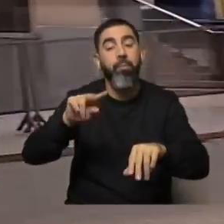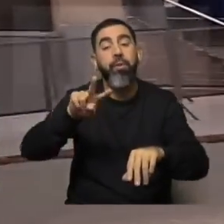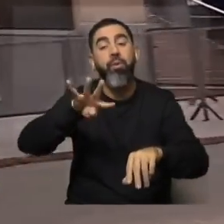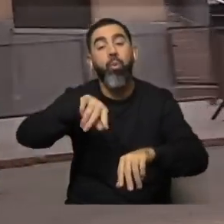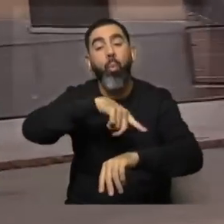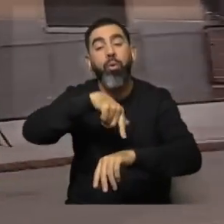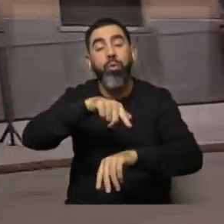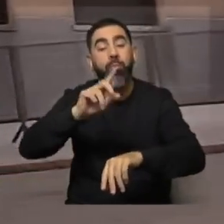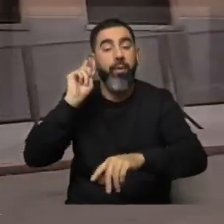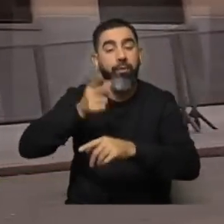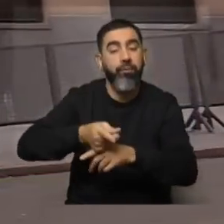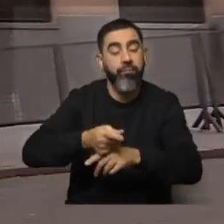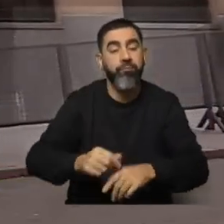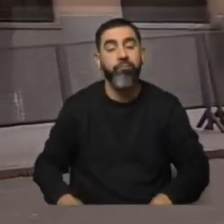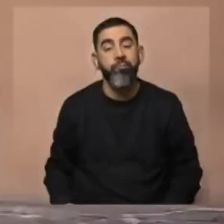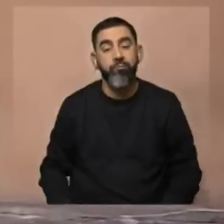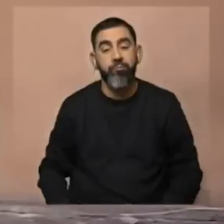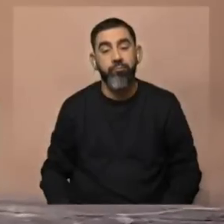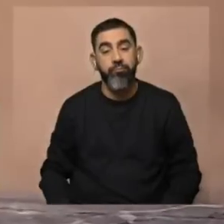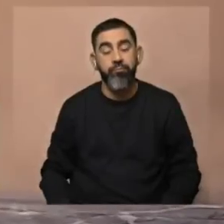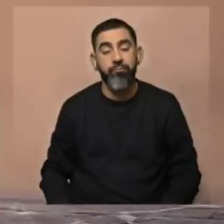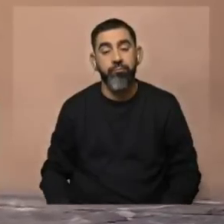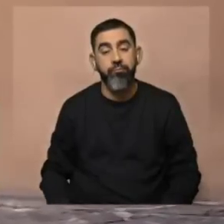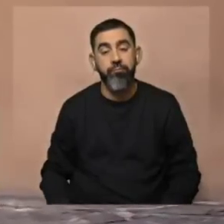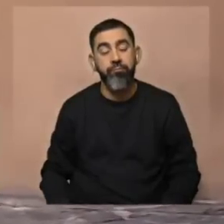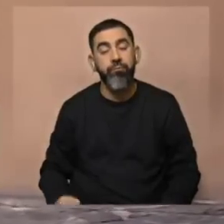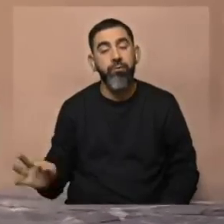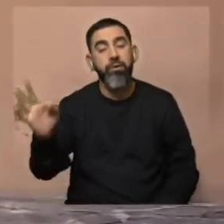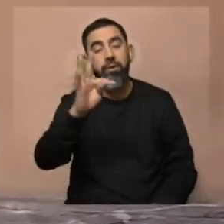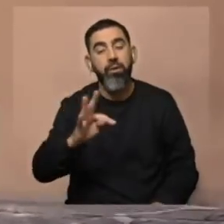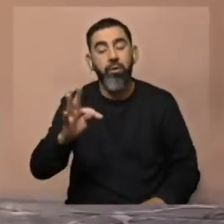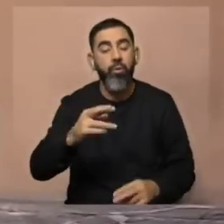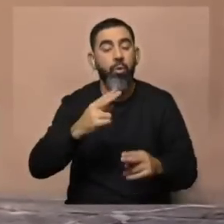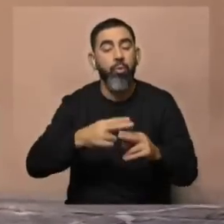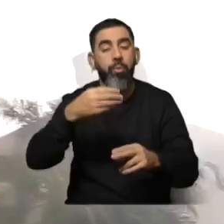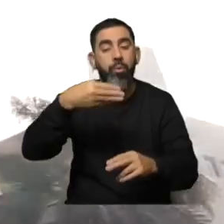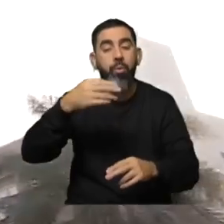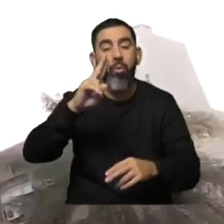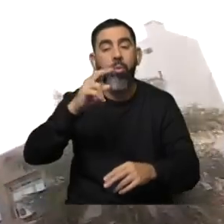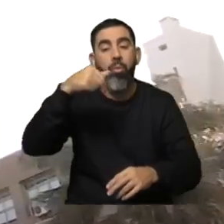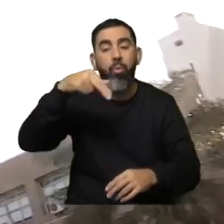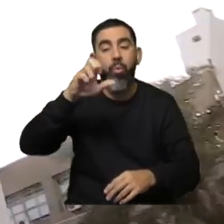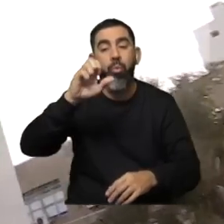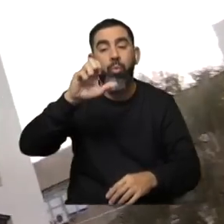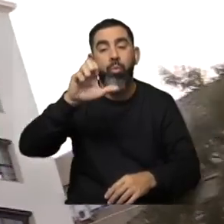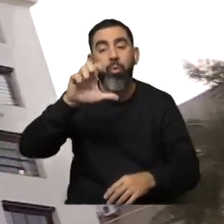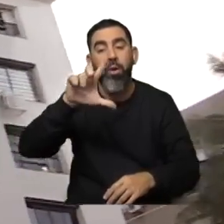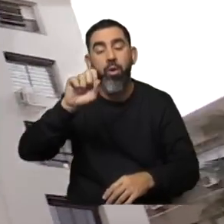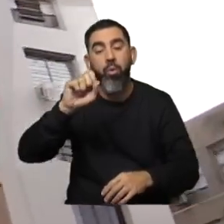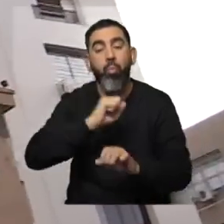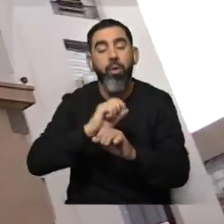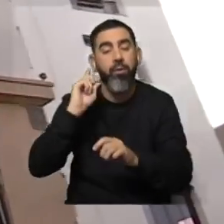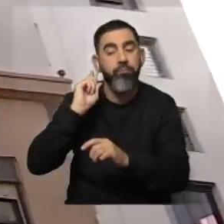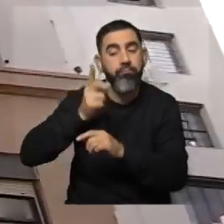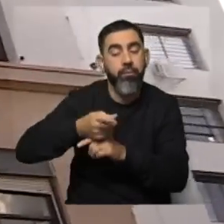24 horas para dictar resolución la magistrada aplicó la denominada teoría del buñuelo que habilita a los jueces a dictar sentencia antes de